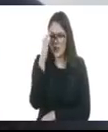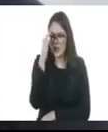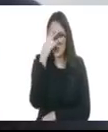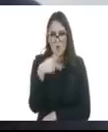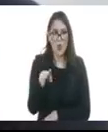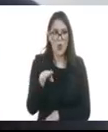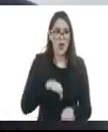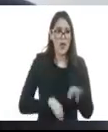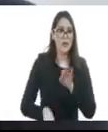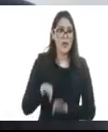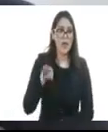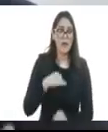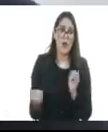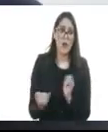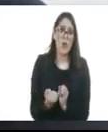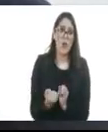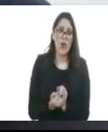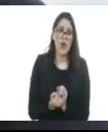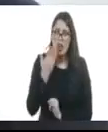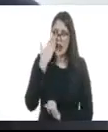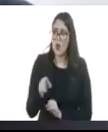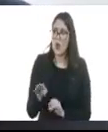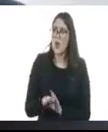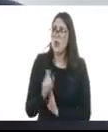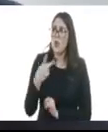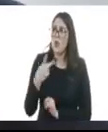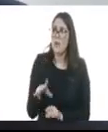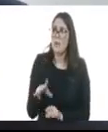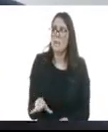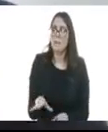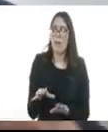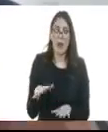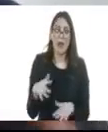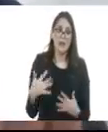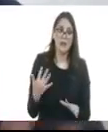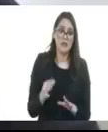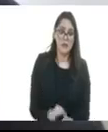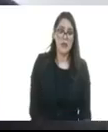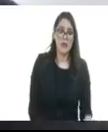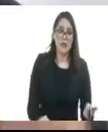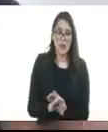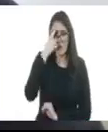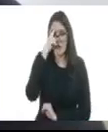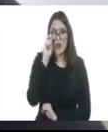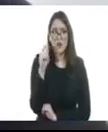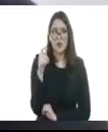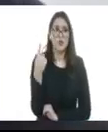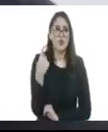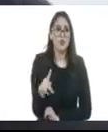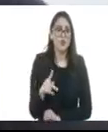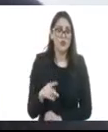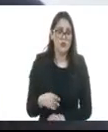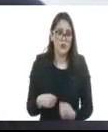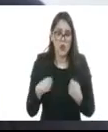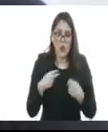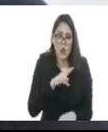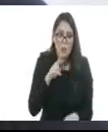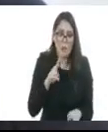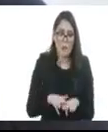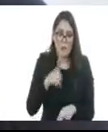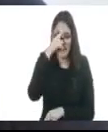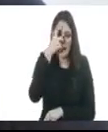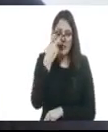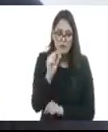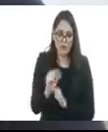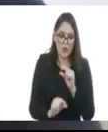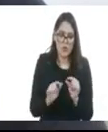que tienen un impacto importante en la mirada de lo nacional, como generando estos espacios que tenemos